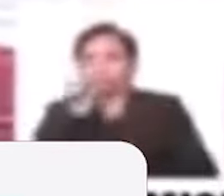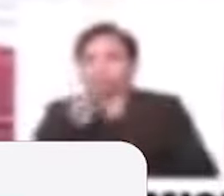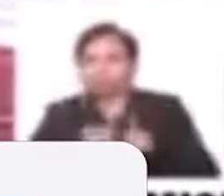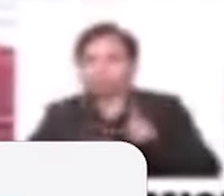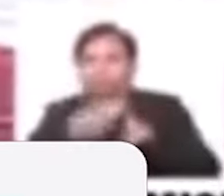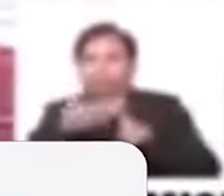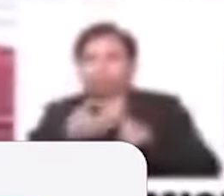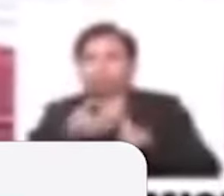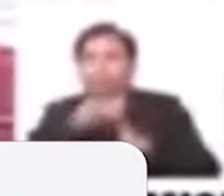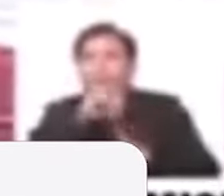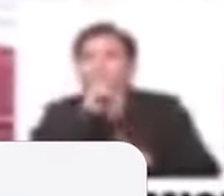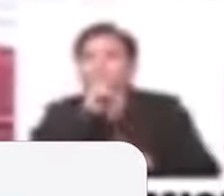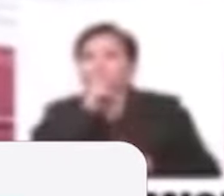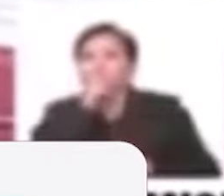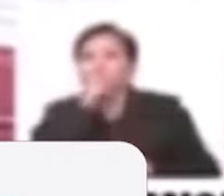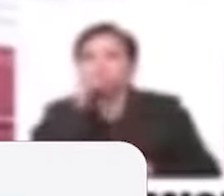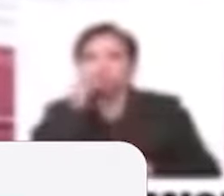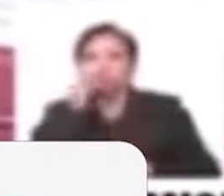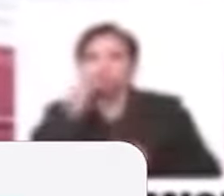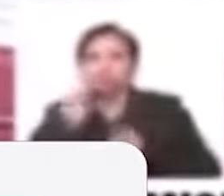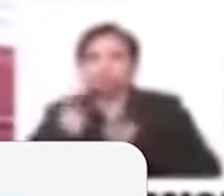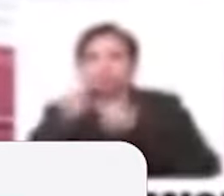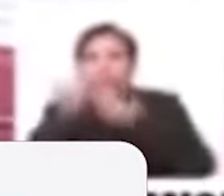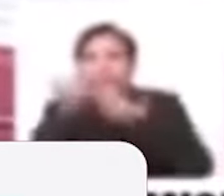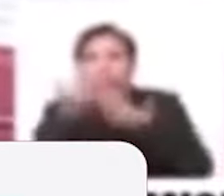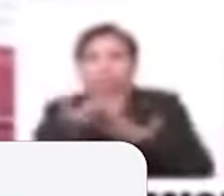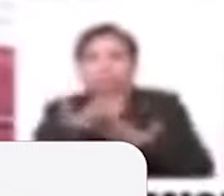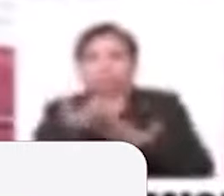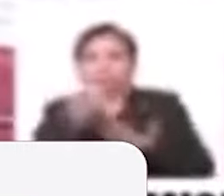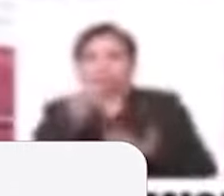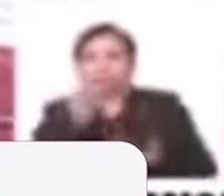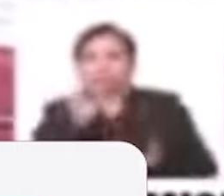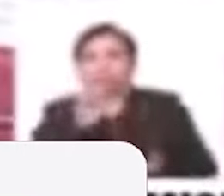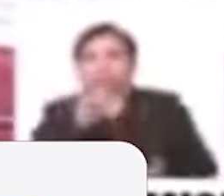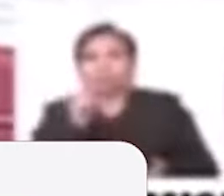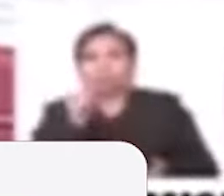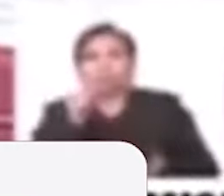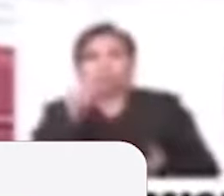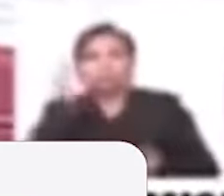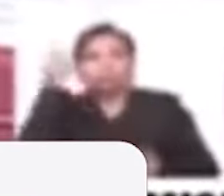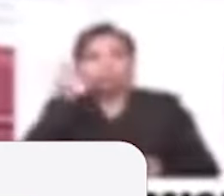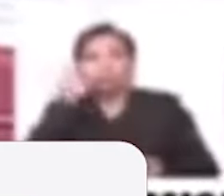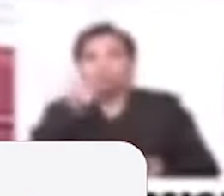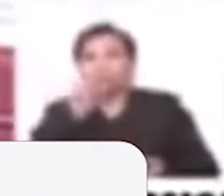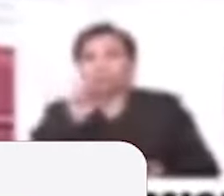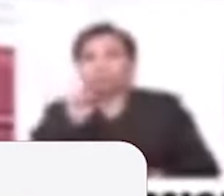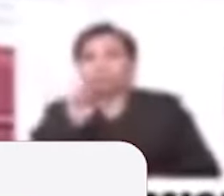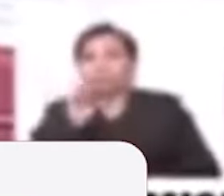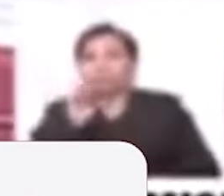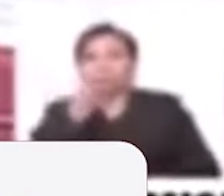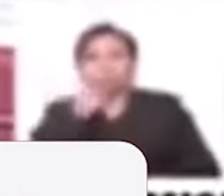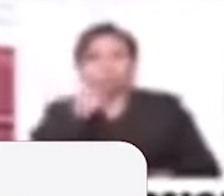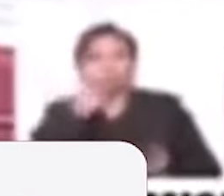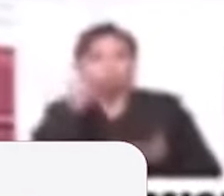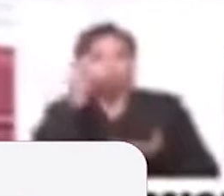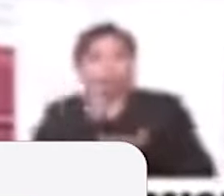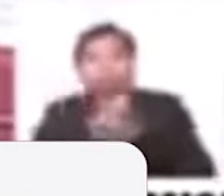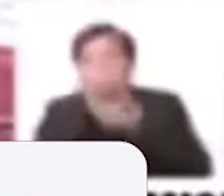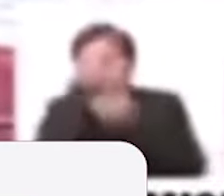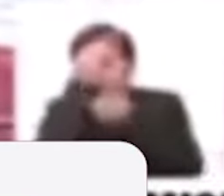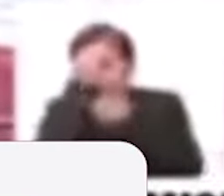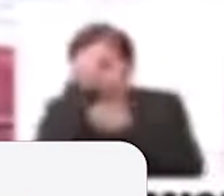privado, que lo entrega el presidente al oficial con el motivo del cese. Ahí le estamos faltando el respeto al oficial